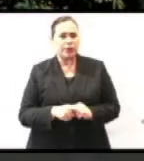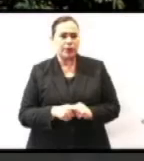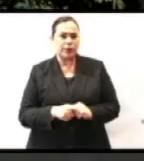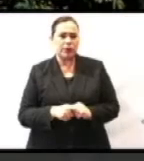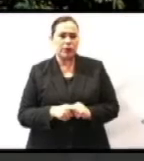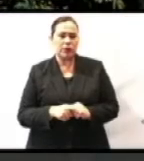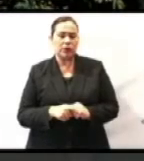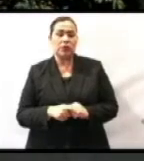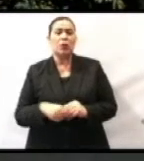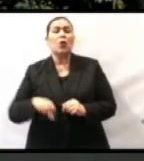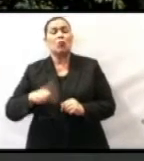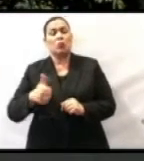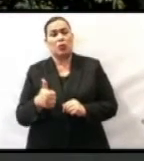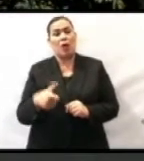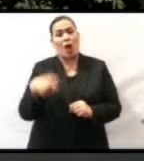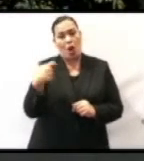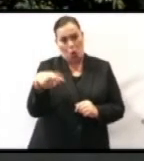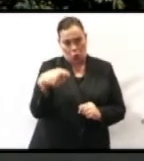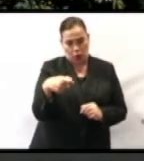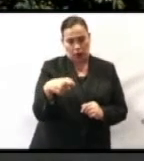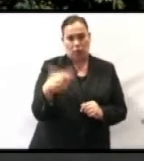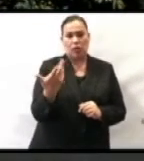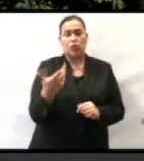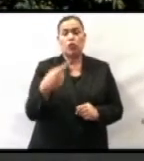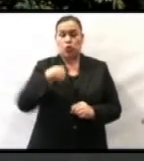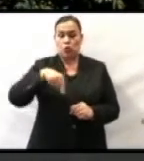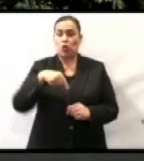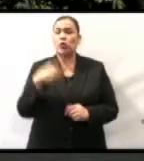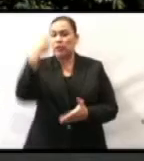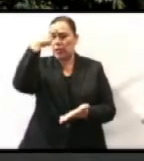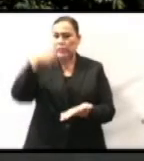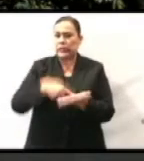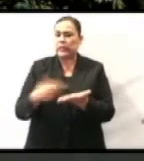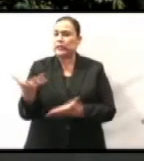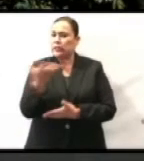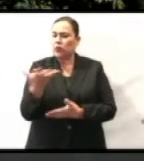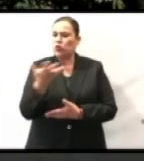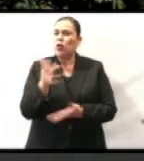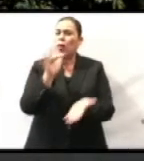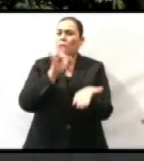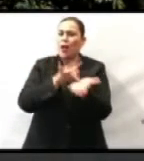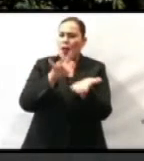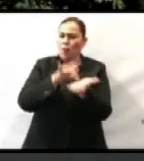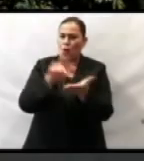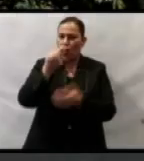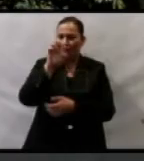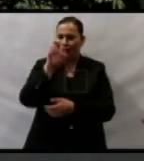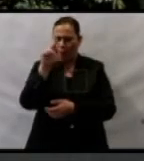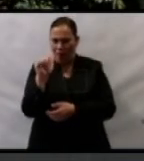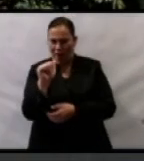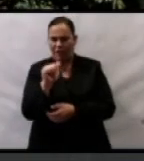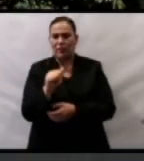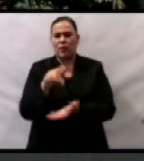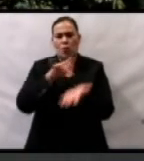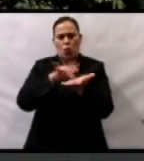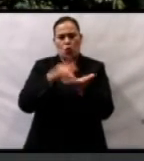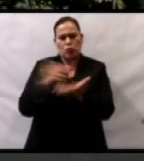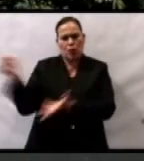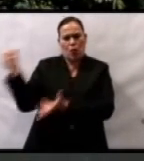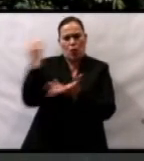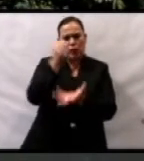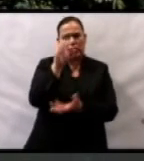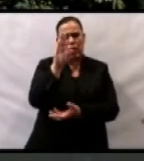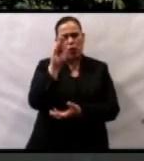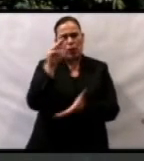En materia económica, creamos el programa Tepa Te Apoya, con una bolsa de millones de pesos